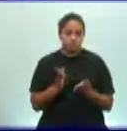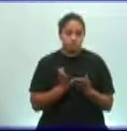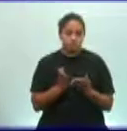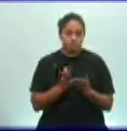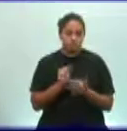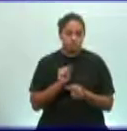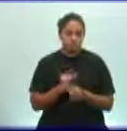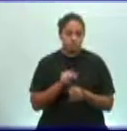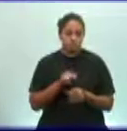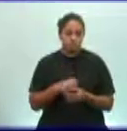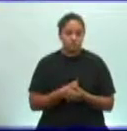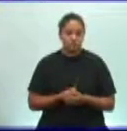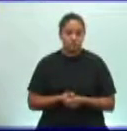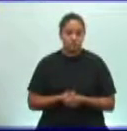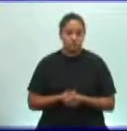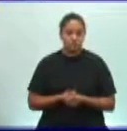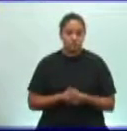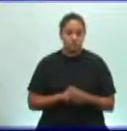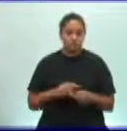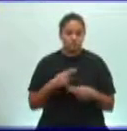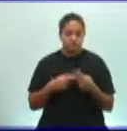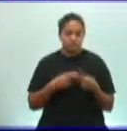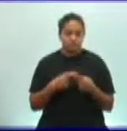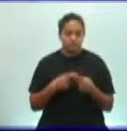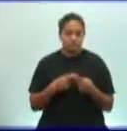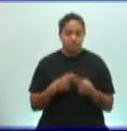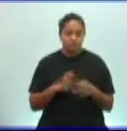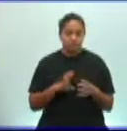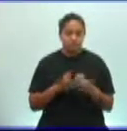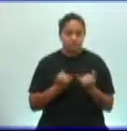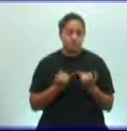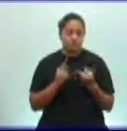orientando para que realicen de forma independiente.